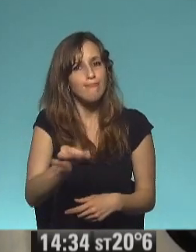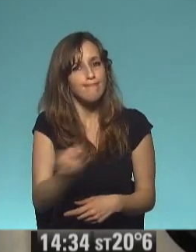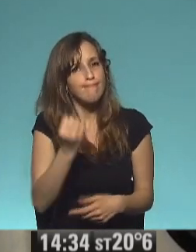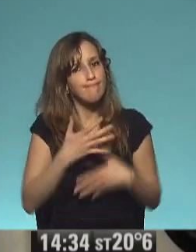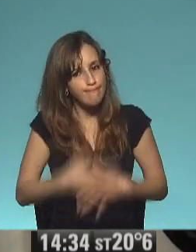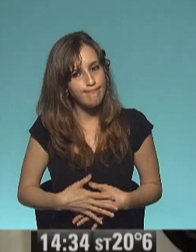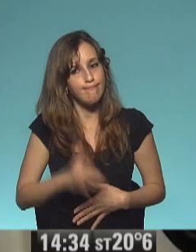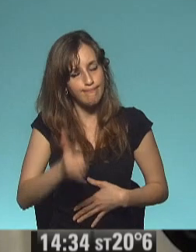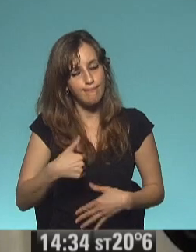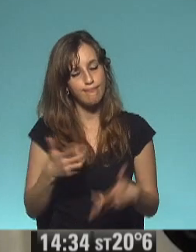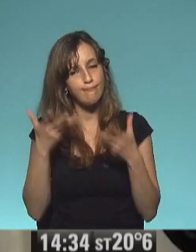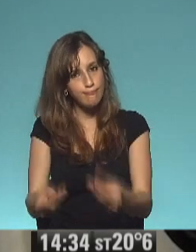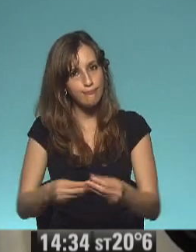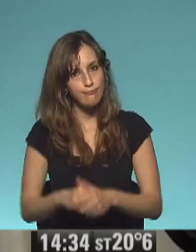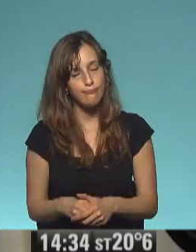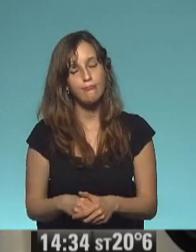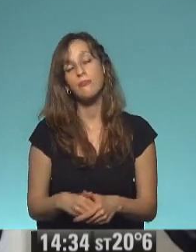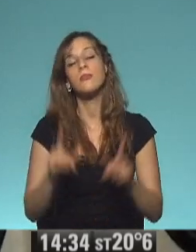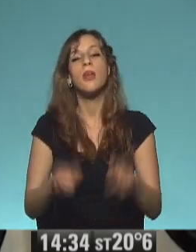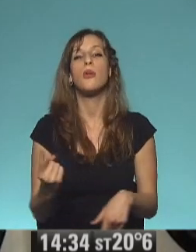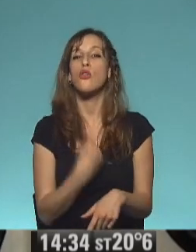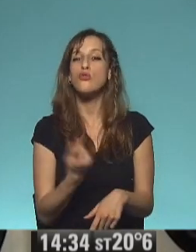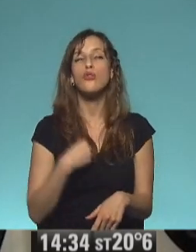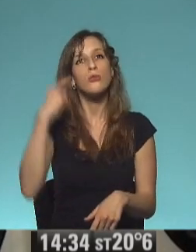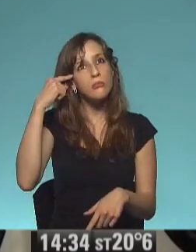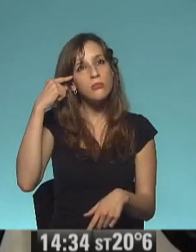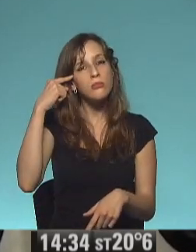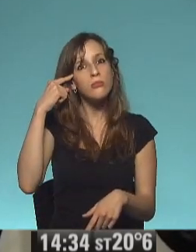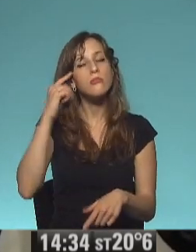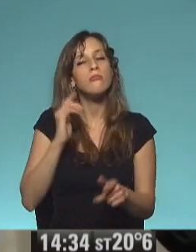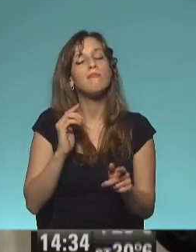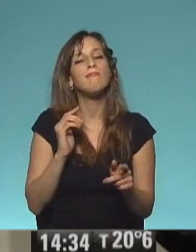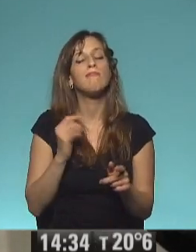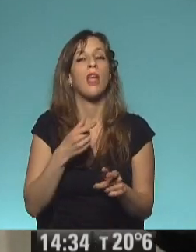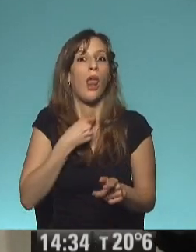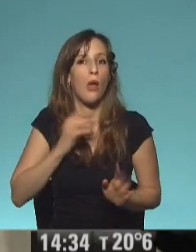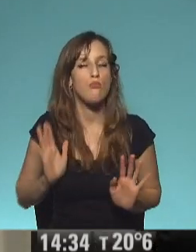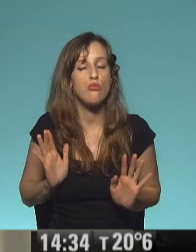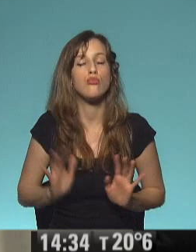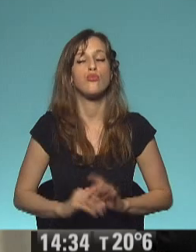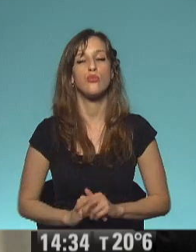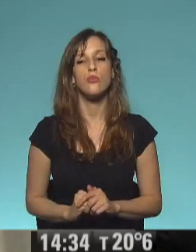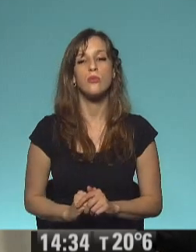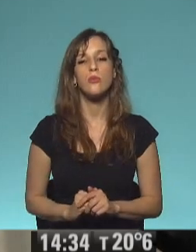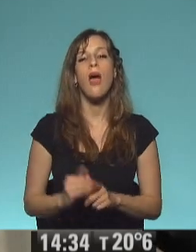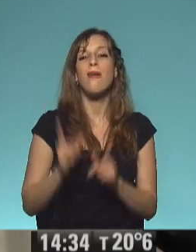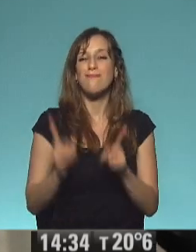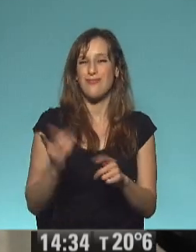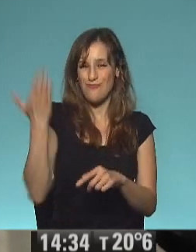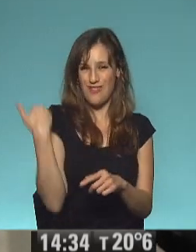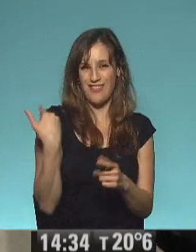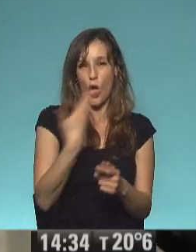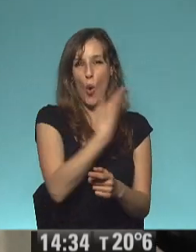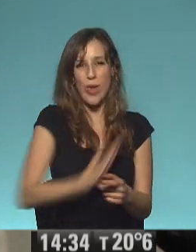que nosotros intentamos es que aquello que el gobierno provincial tuvo que invertir porque el